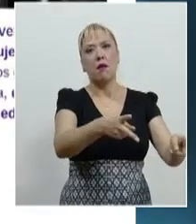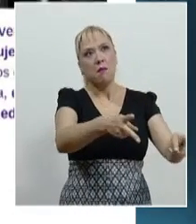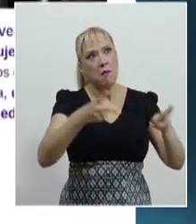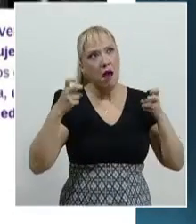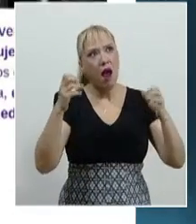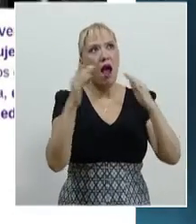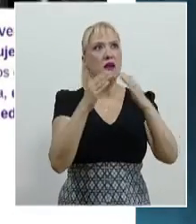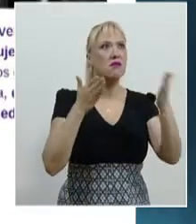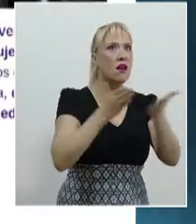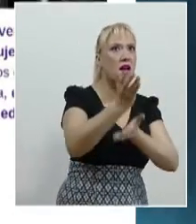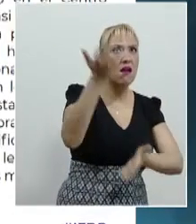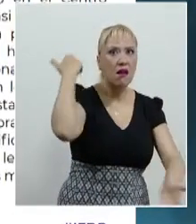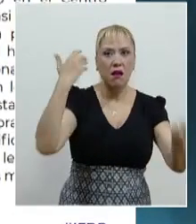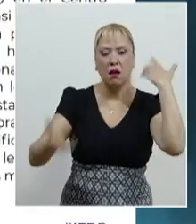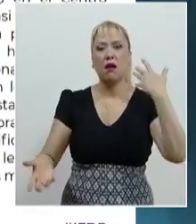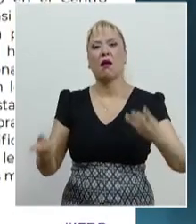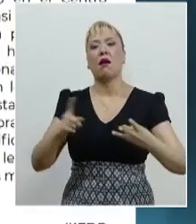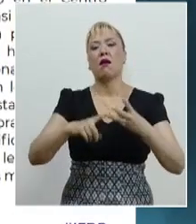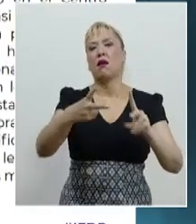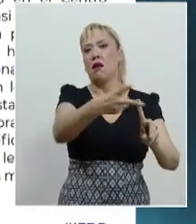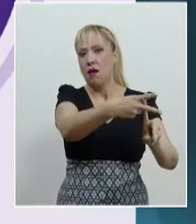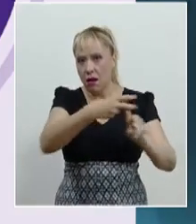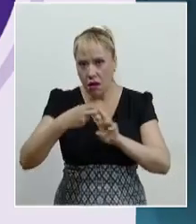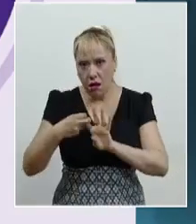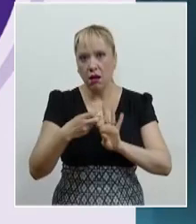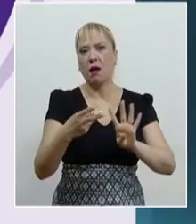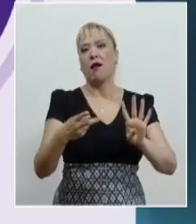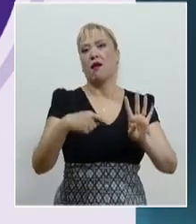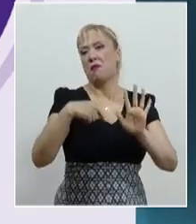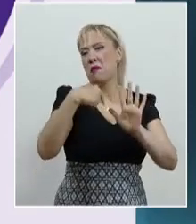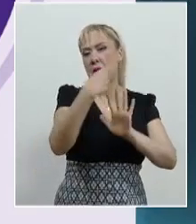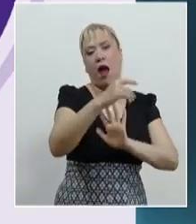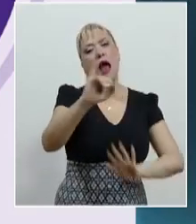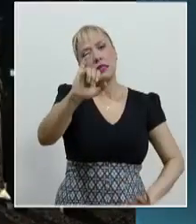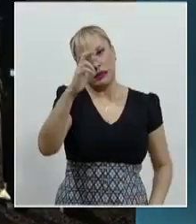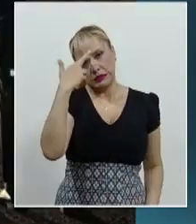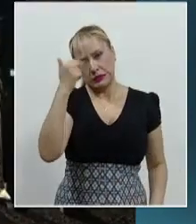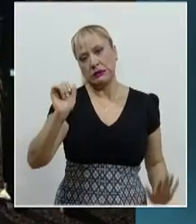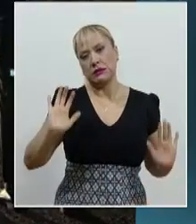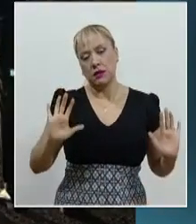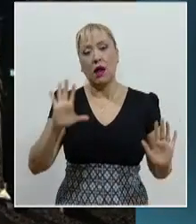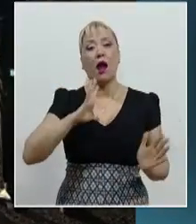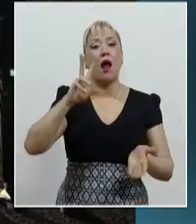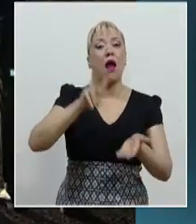casa-habitación, entre otros. Es por ello por lo que existen en el país alrededor de